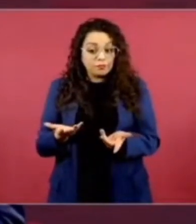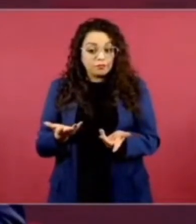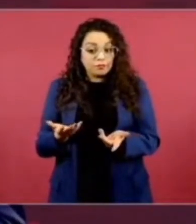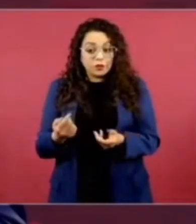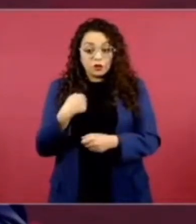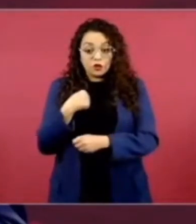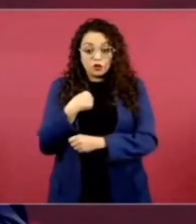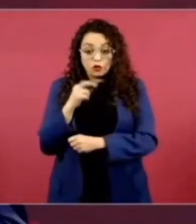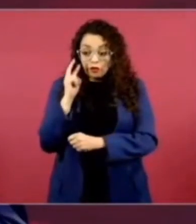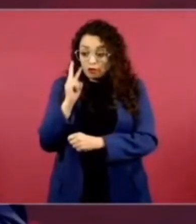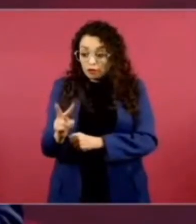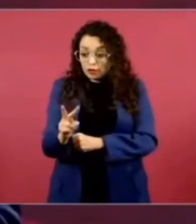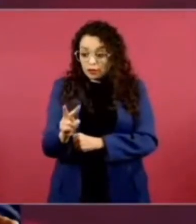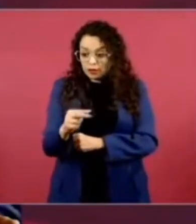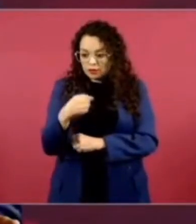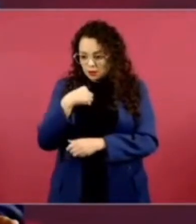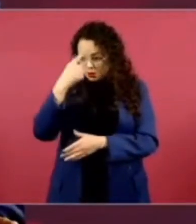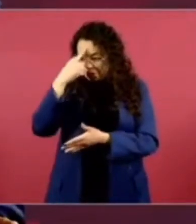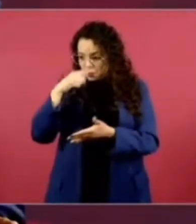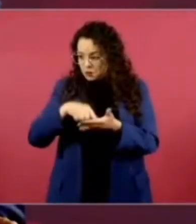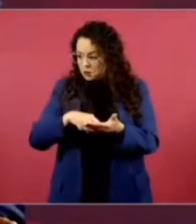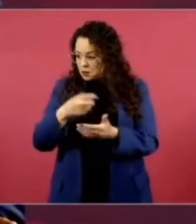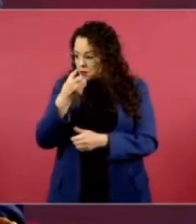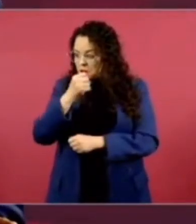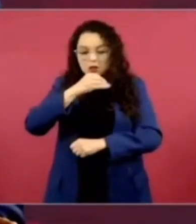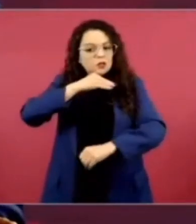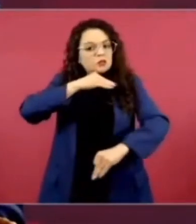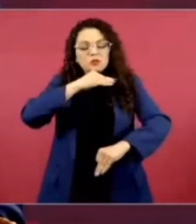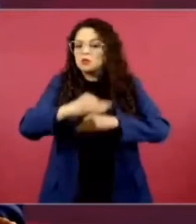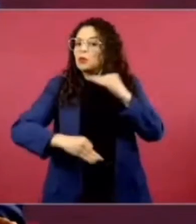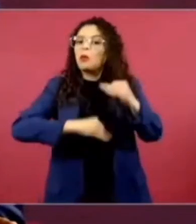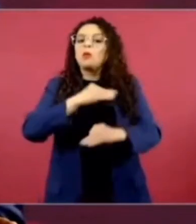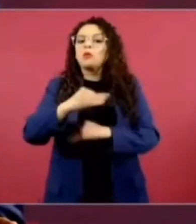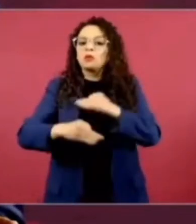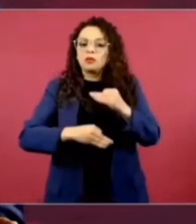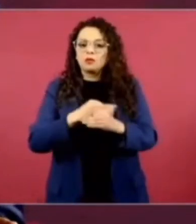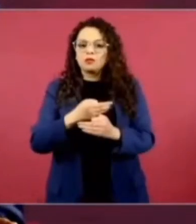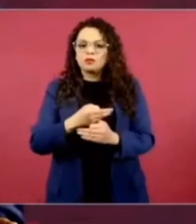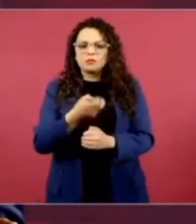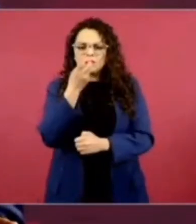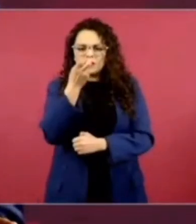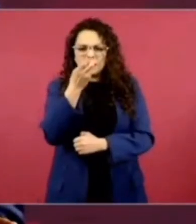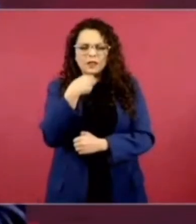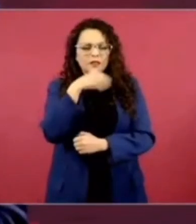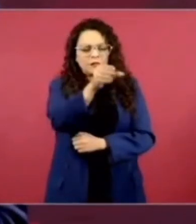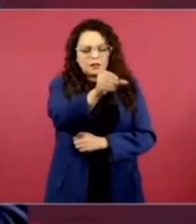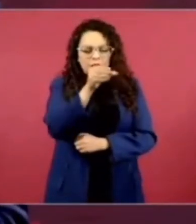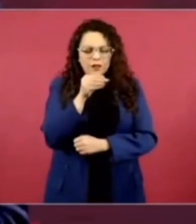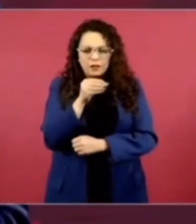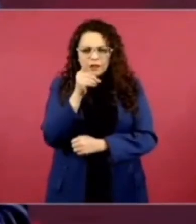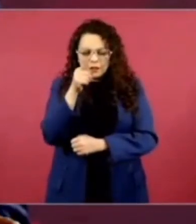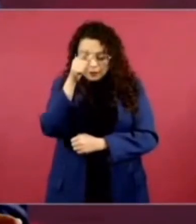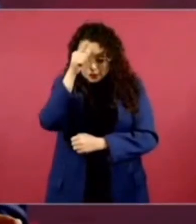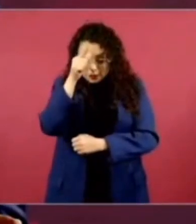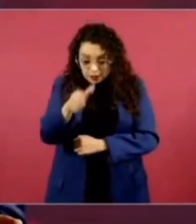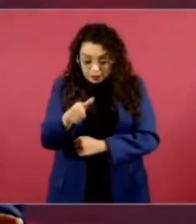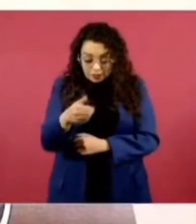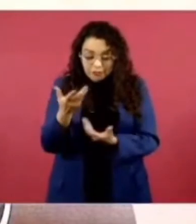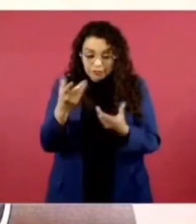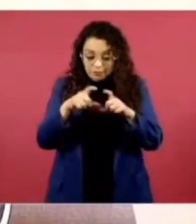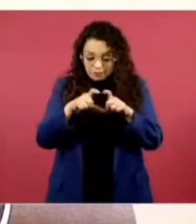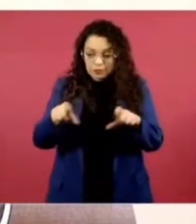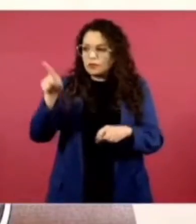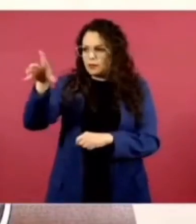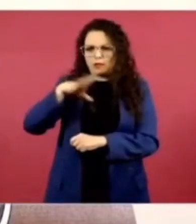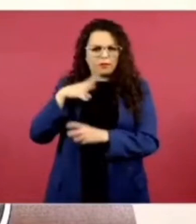todo. Y en algún lugar me encontré una frase. Tiene muchas, ¿no? Muchas.